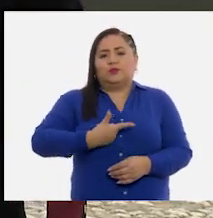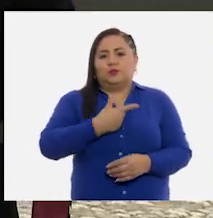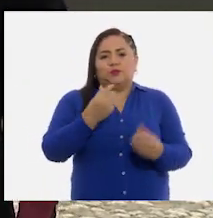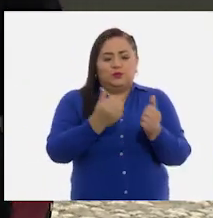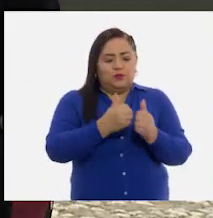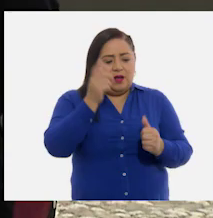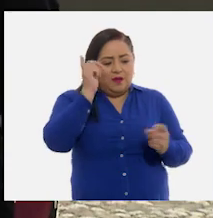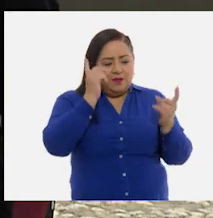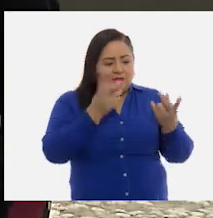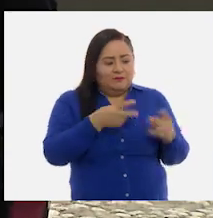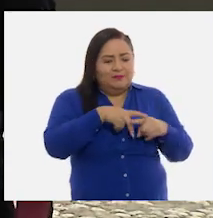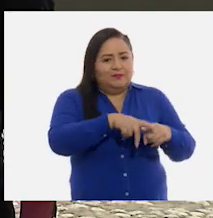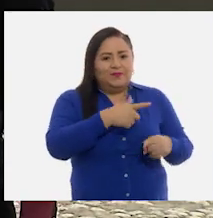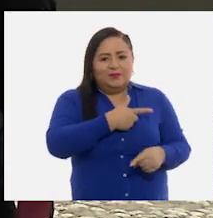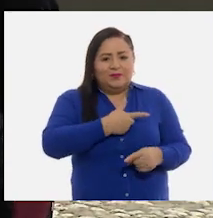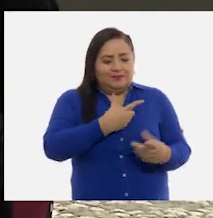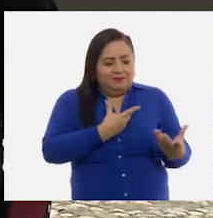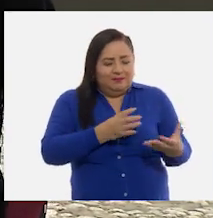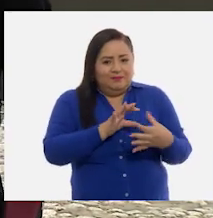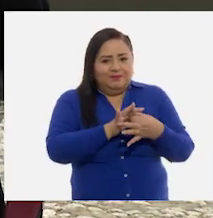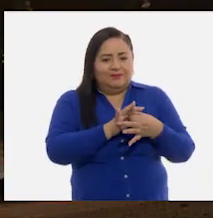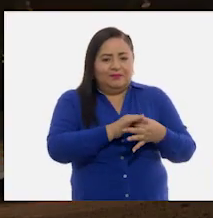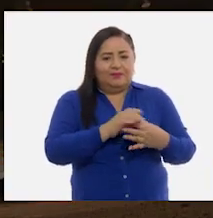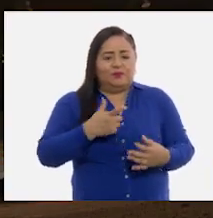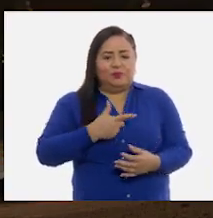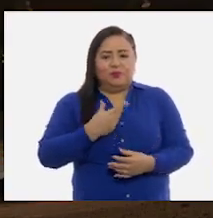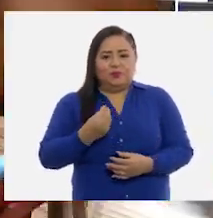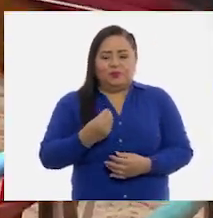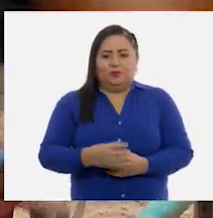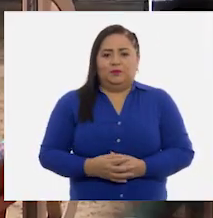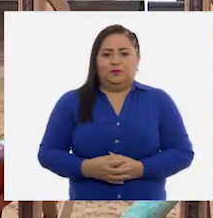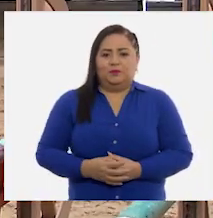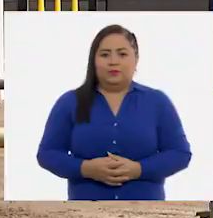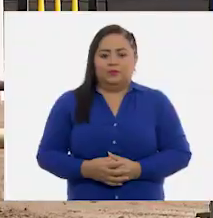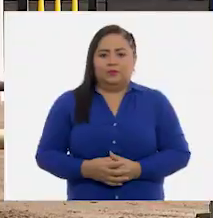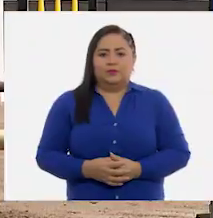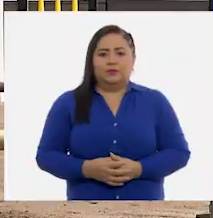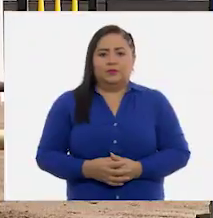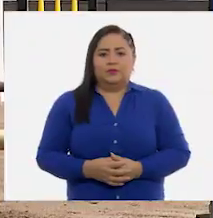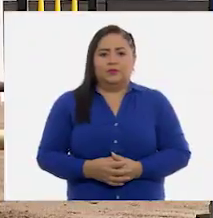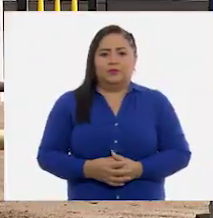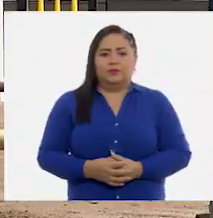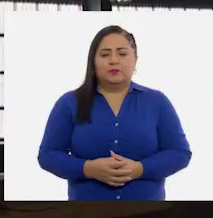los caballos, me gusta mucho familiarizarme con ellos y estar en un binomio caballo-cadete.